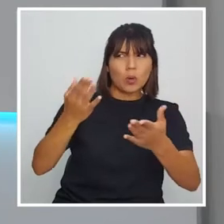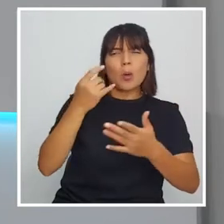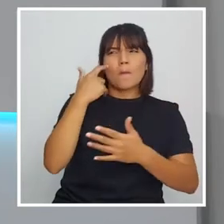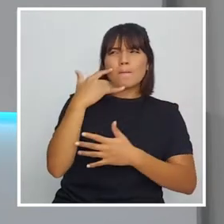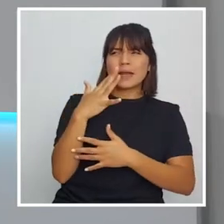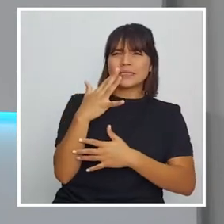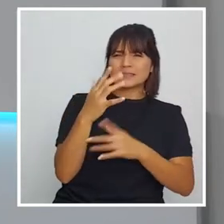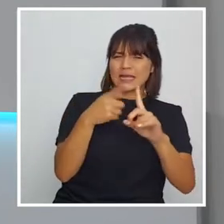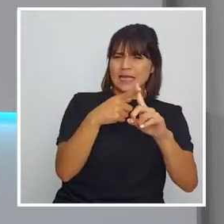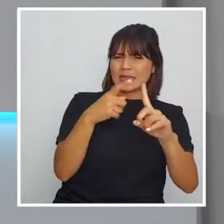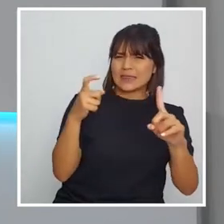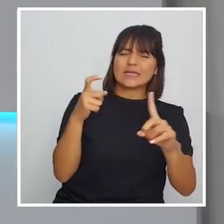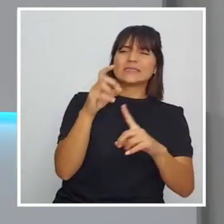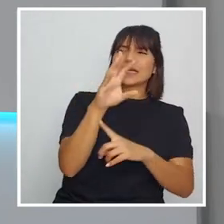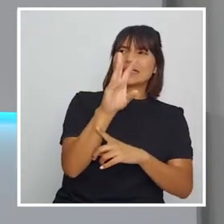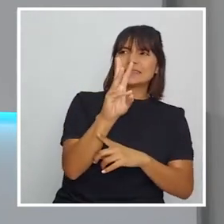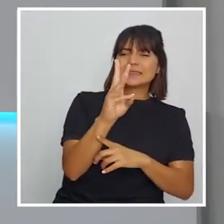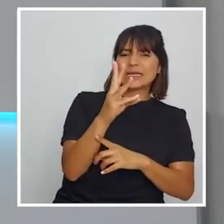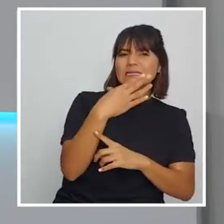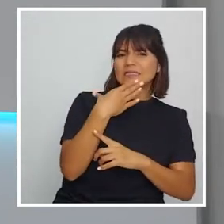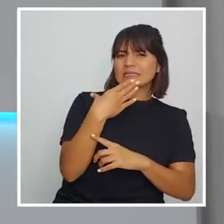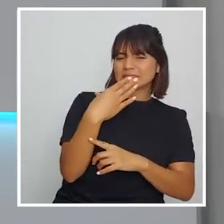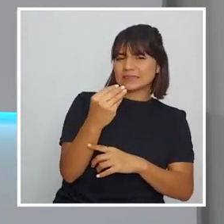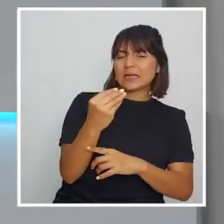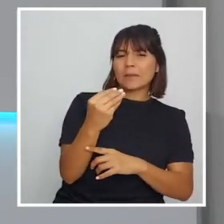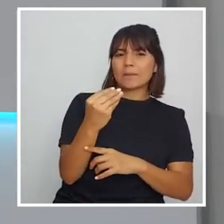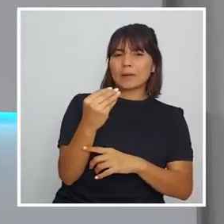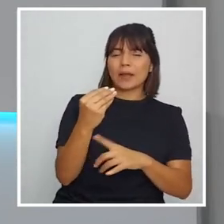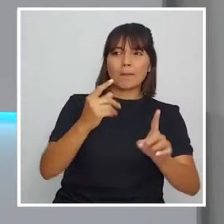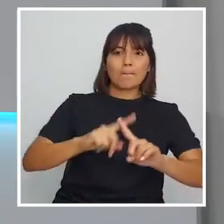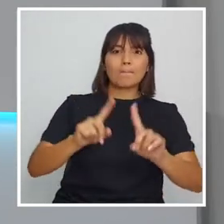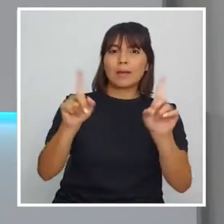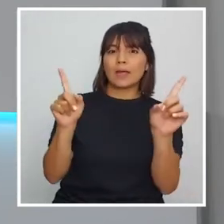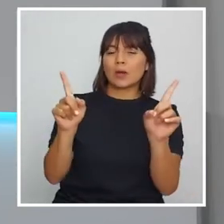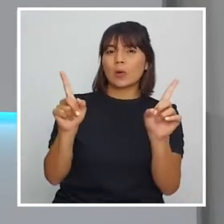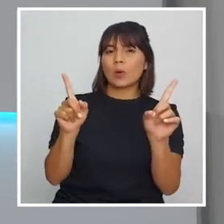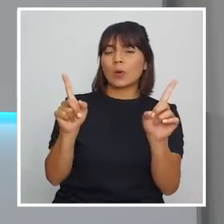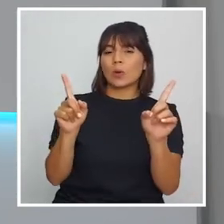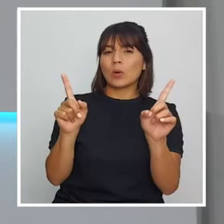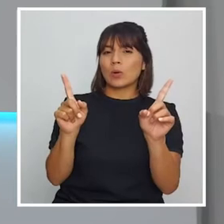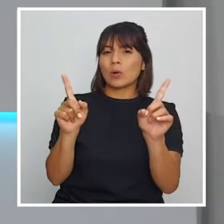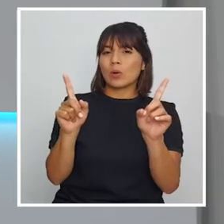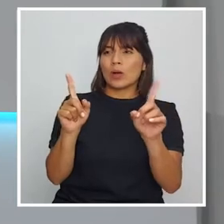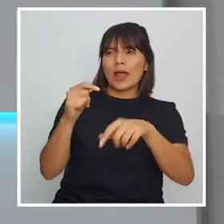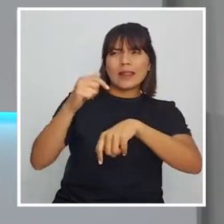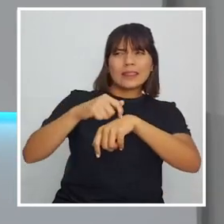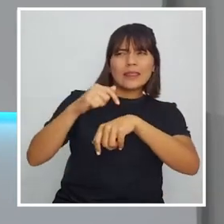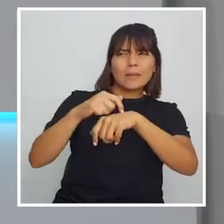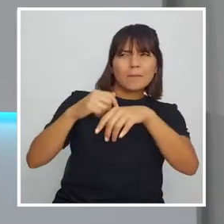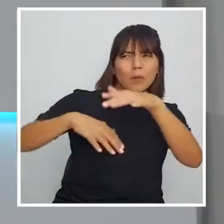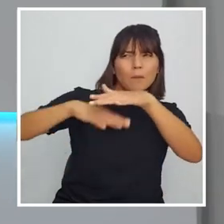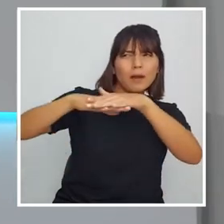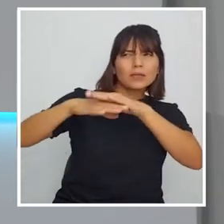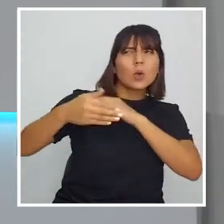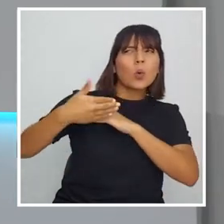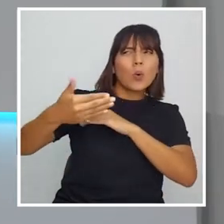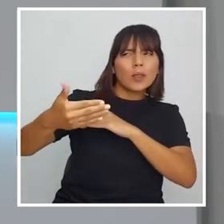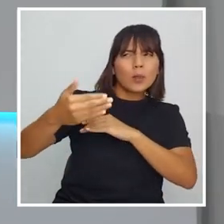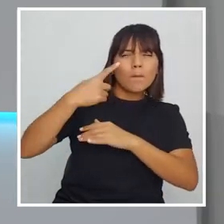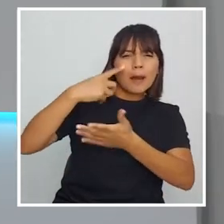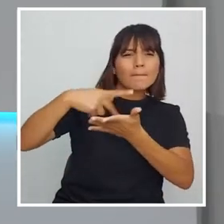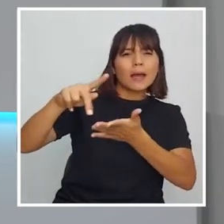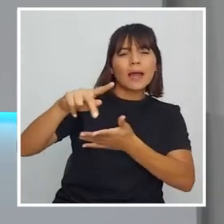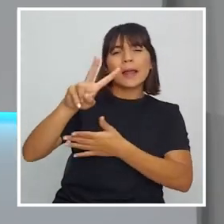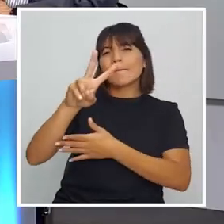en algunas instituciones se estaría pagando, pero tiempo límite hasta el 20. Hasta el 20